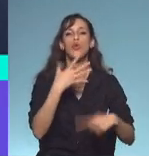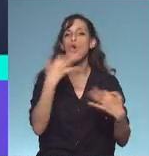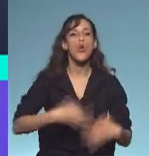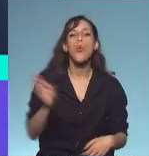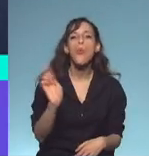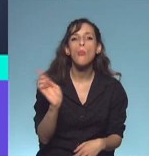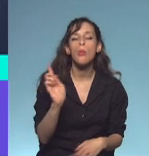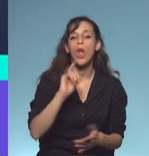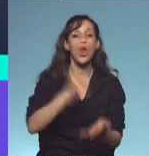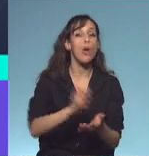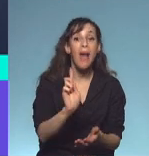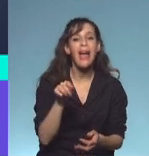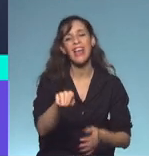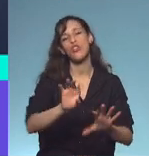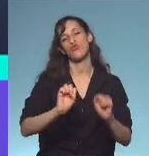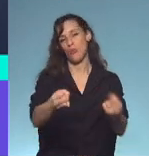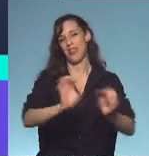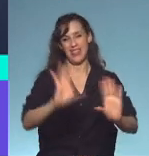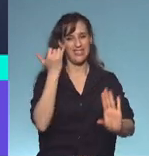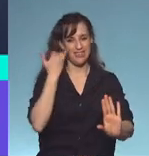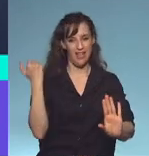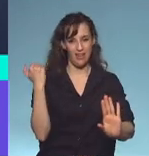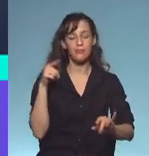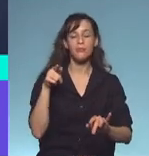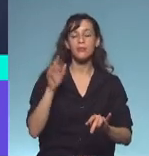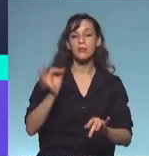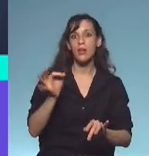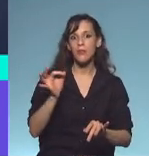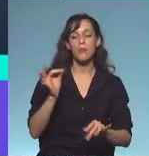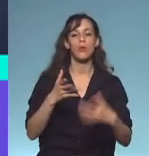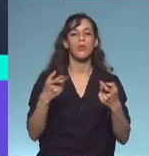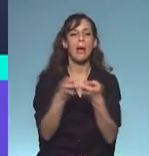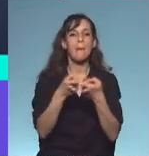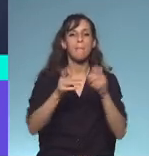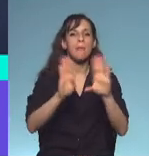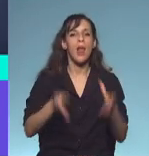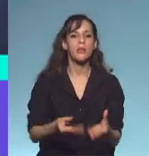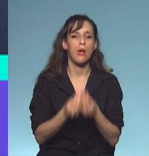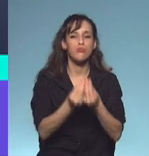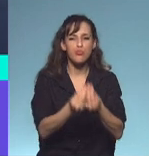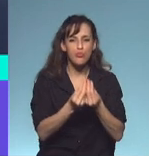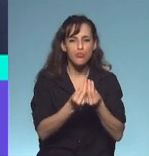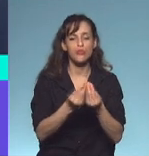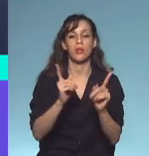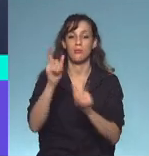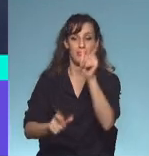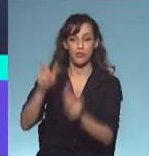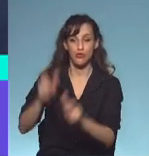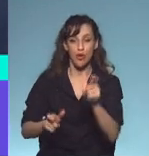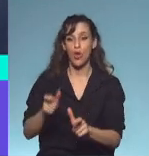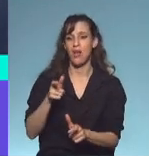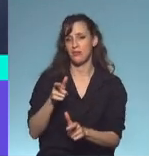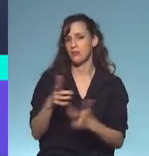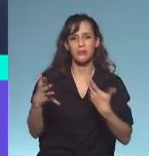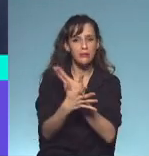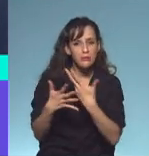Quiero decir, sabemos que hay un segmento enorme de empresas en la Argentina y de personas humanas, de profesionales que la están pasando muy